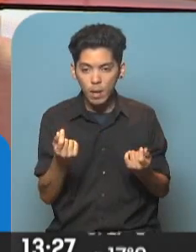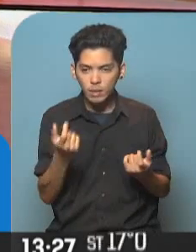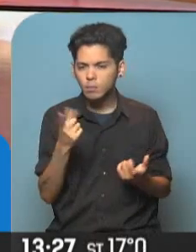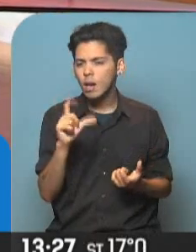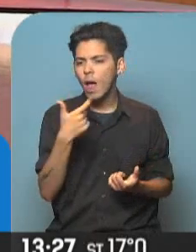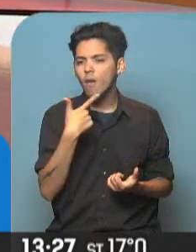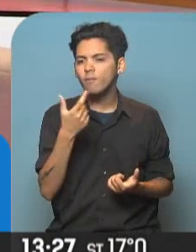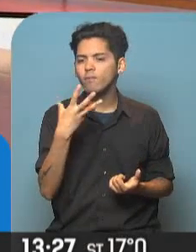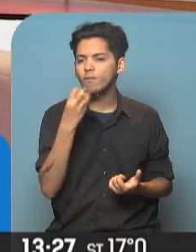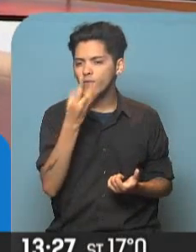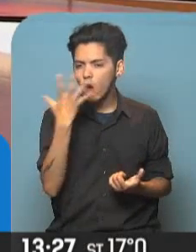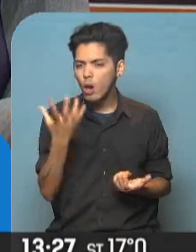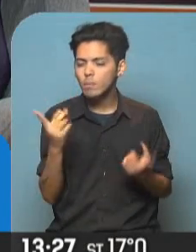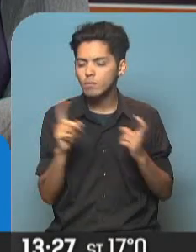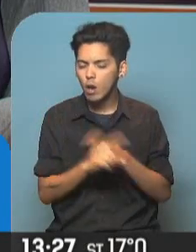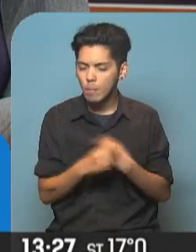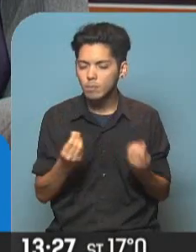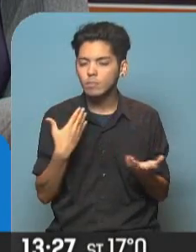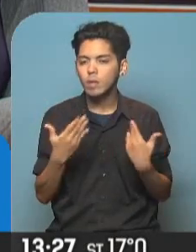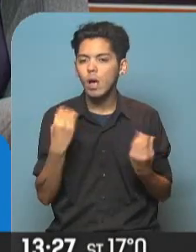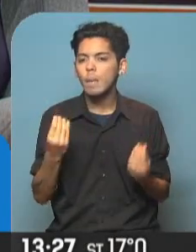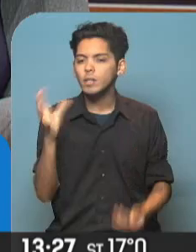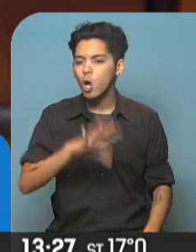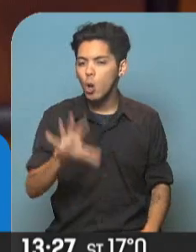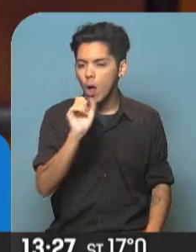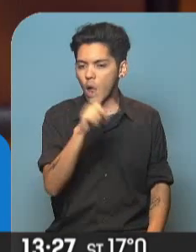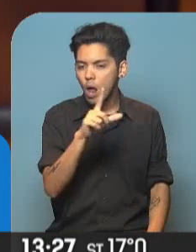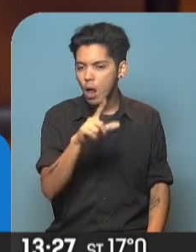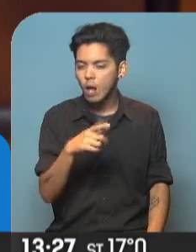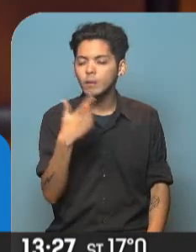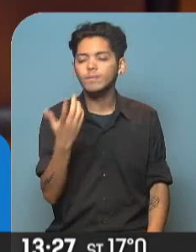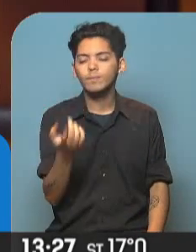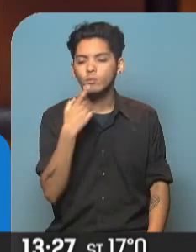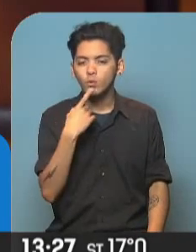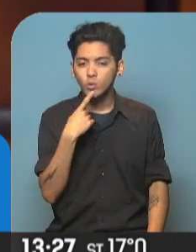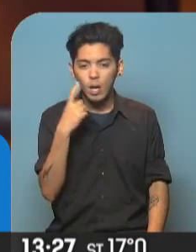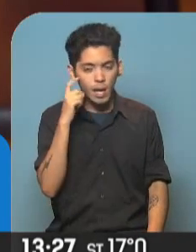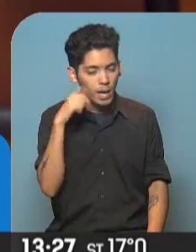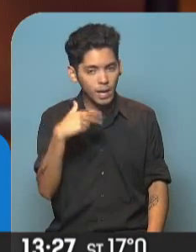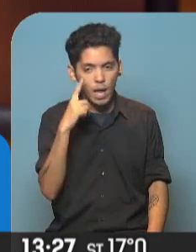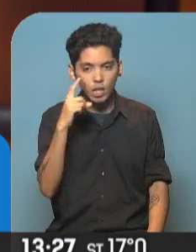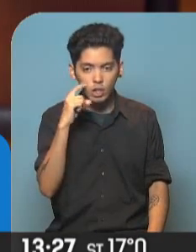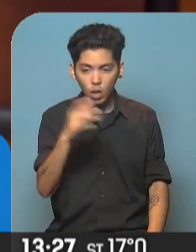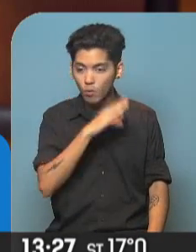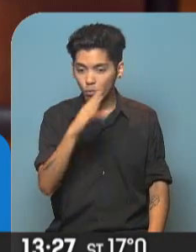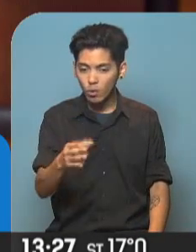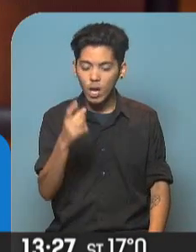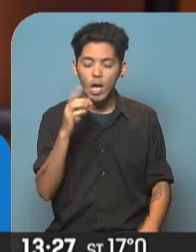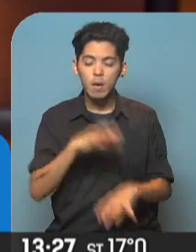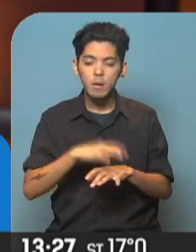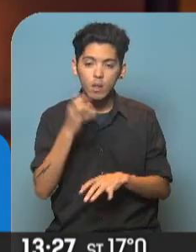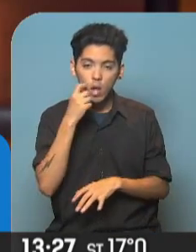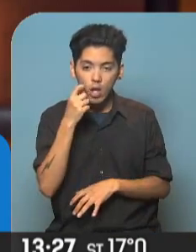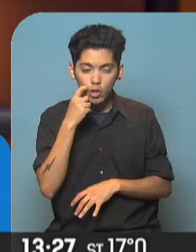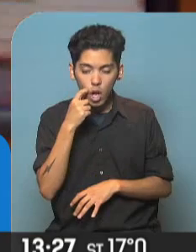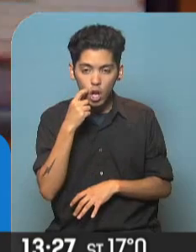Flores. ¿Por qué no entramos un pequeño detalle de qué pasó en Las Flores? En Las Flores había un muchacho, Ignacio, que fue al odontólogo y parece